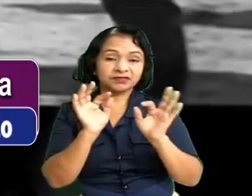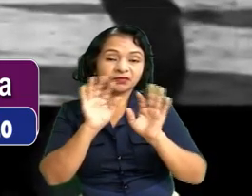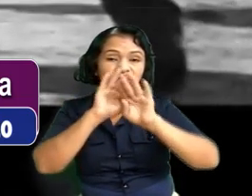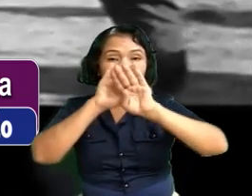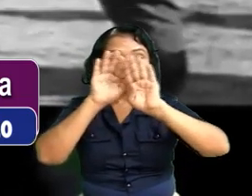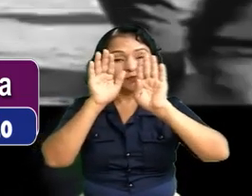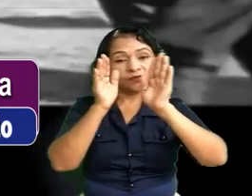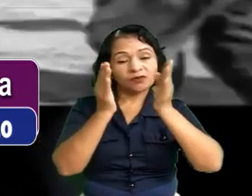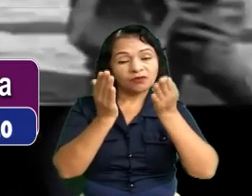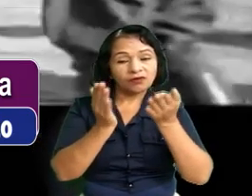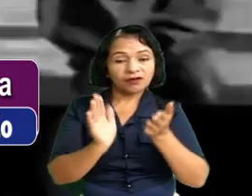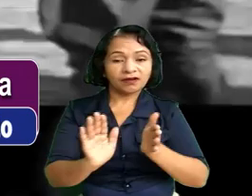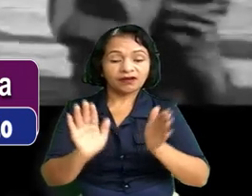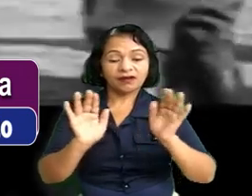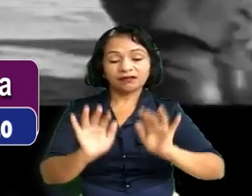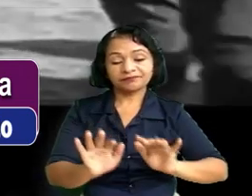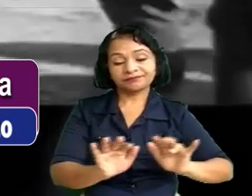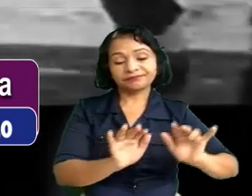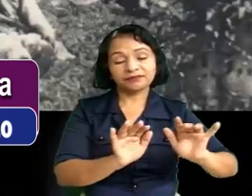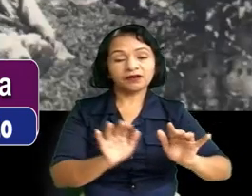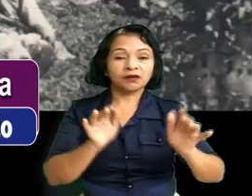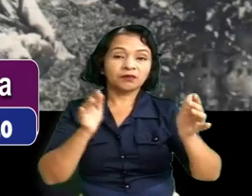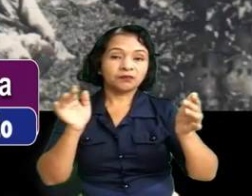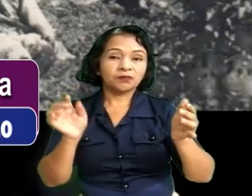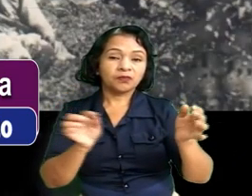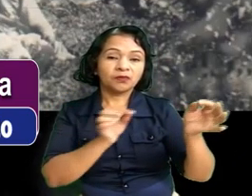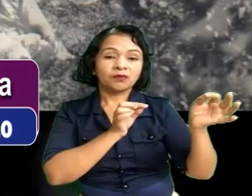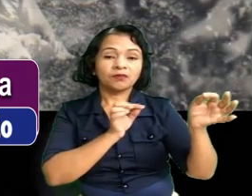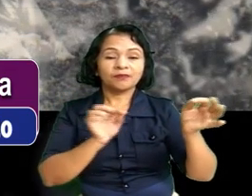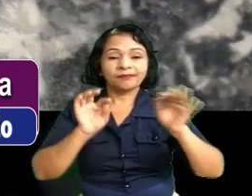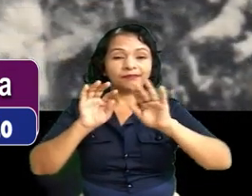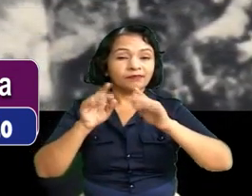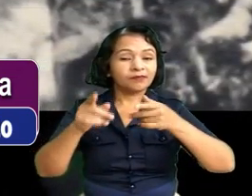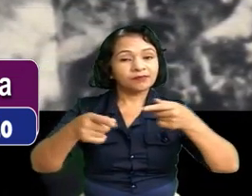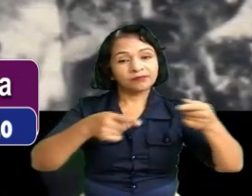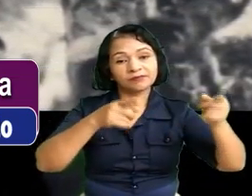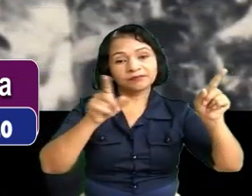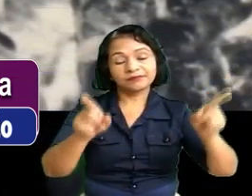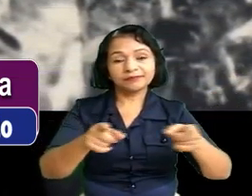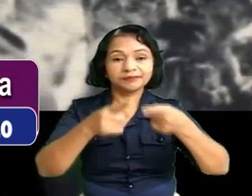para tocar algún instrumento musical, para atender